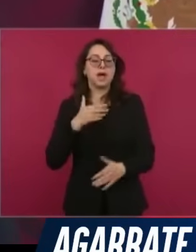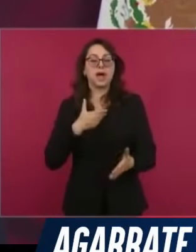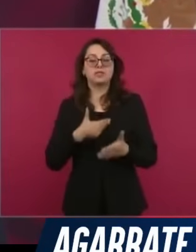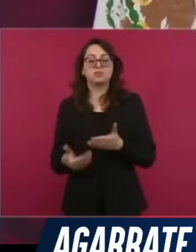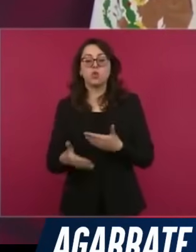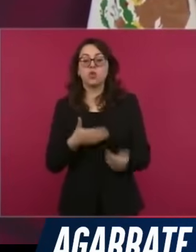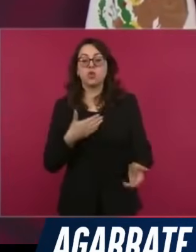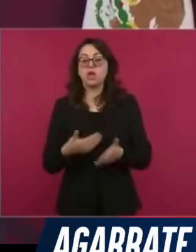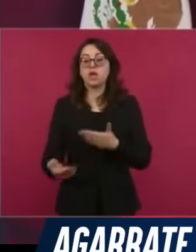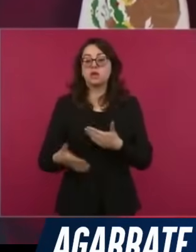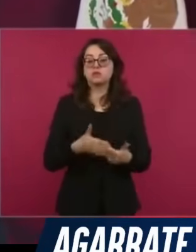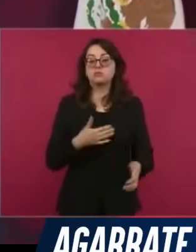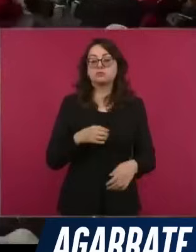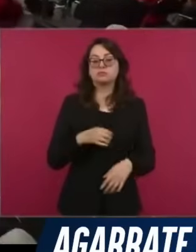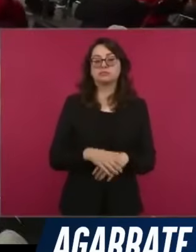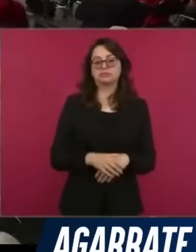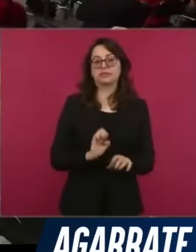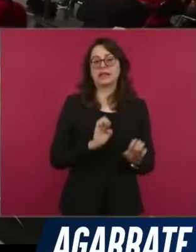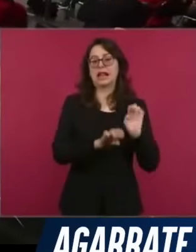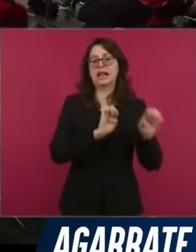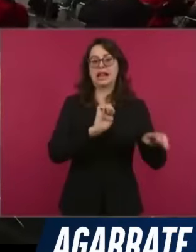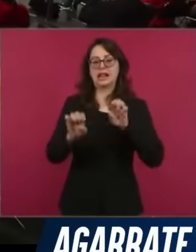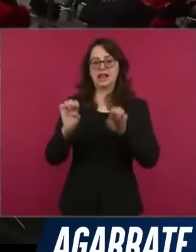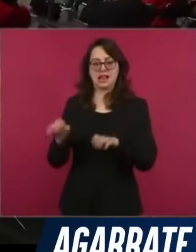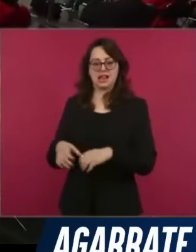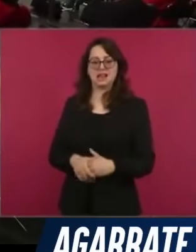engaña bobos?